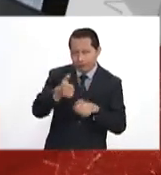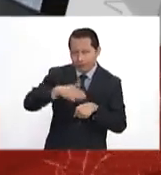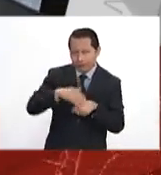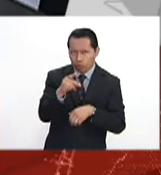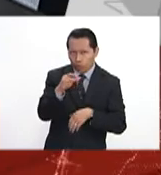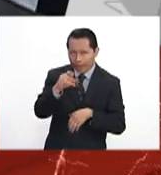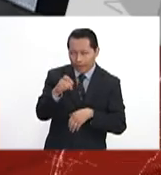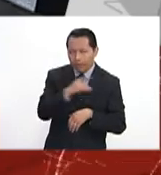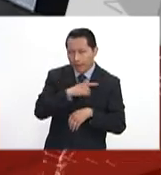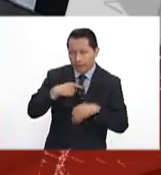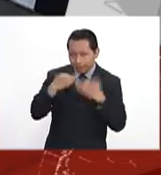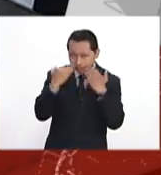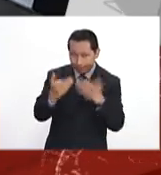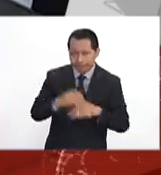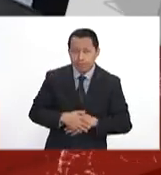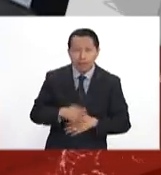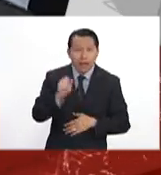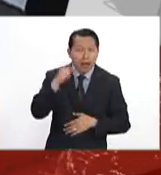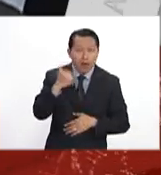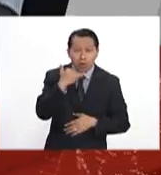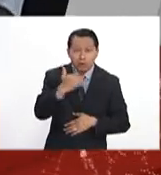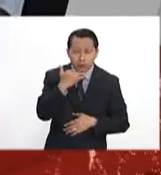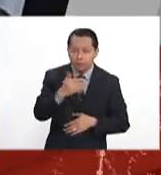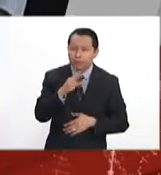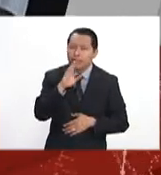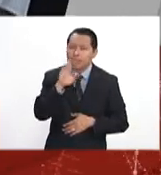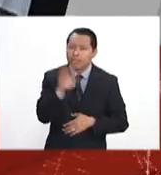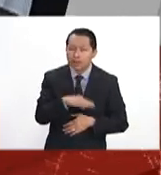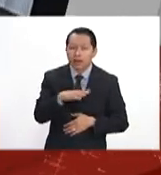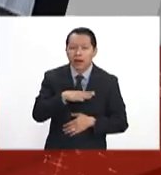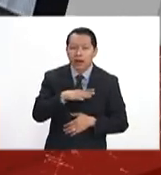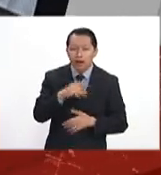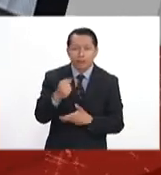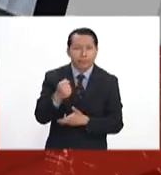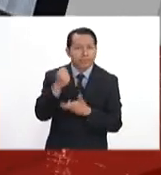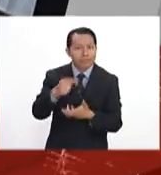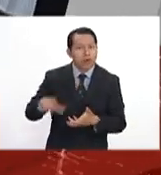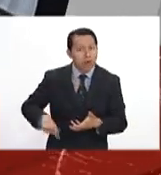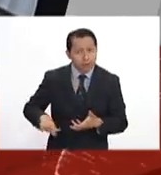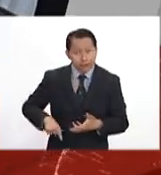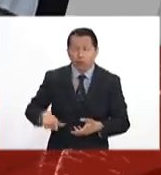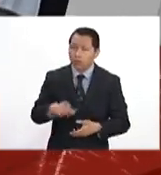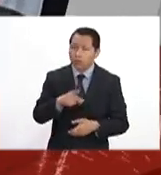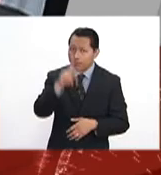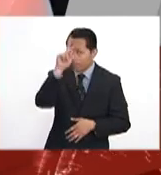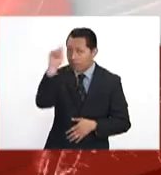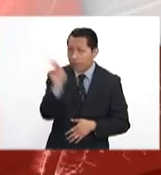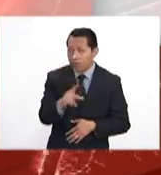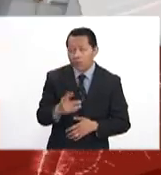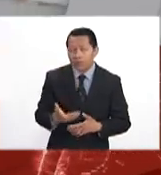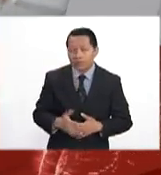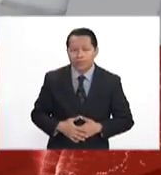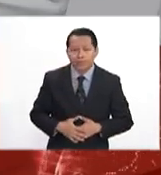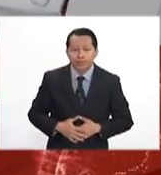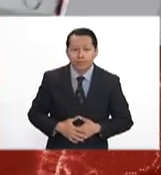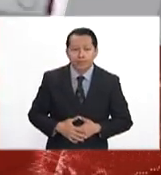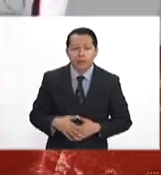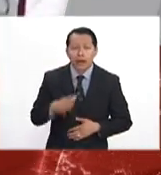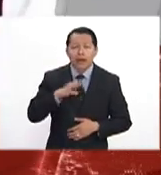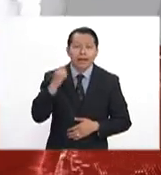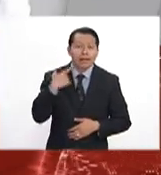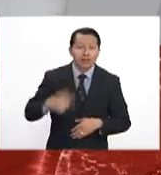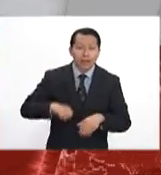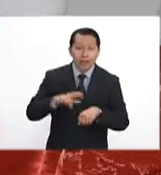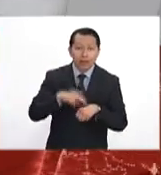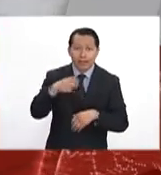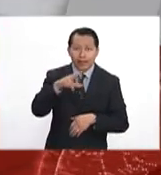siempre es terrible. Cuando se trata de recursos públicos, mucho peor. Conceden al